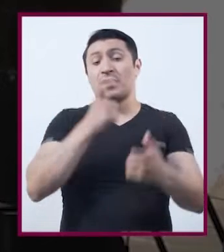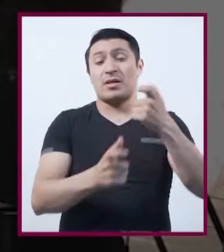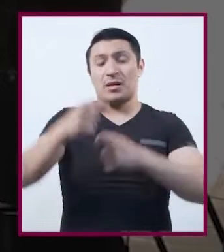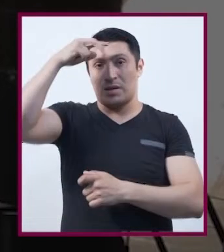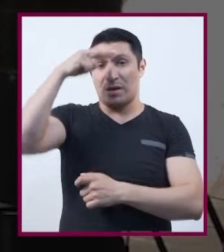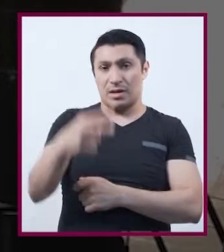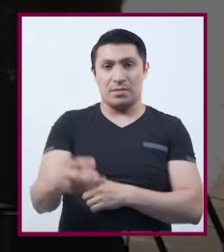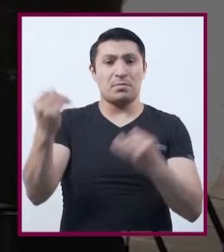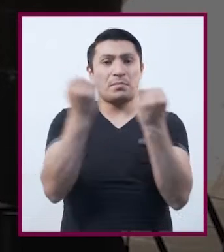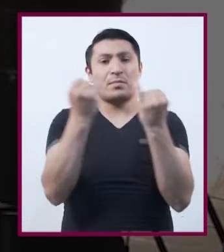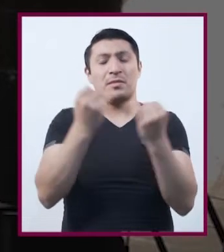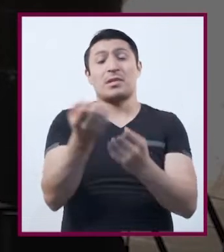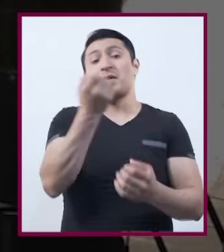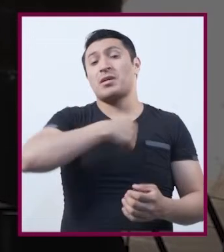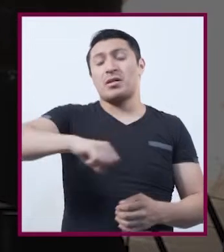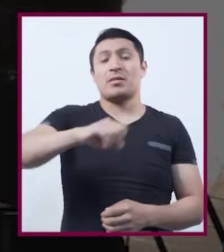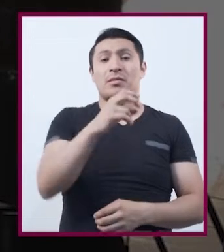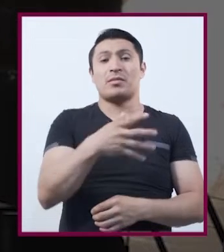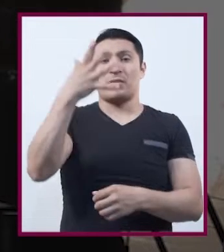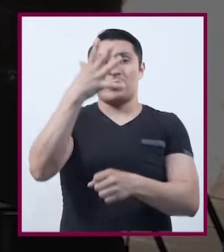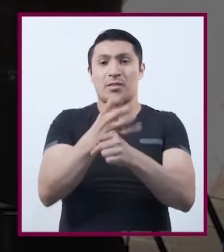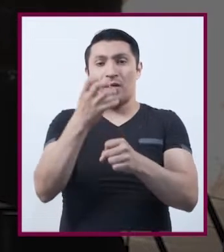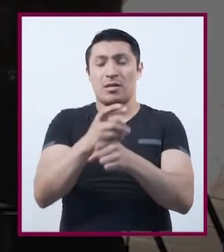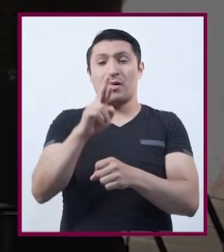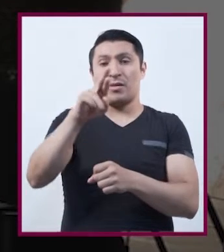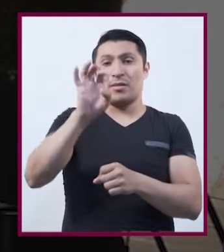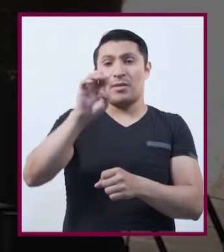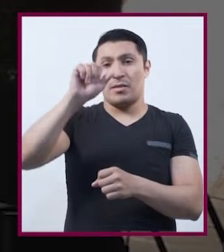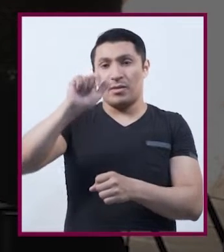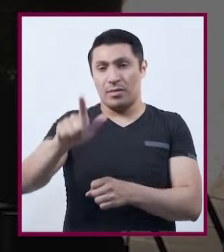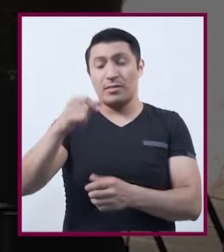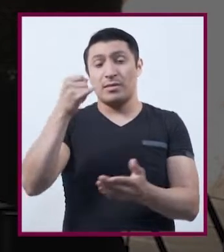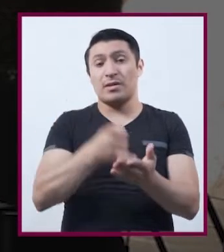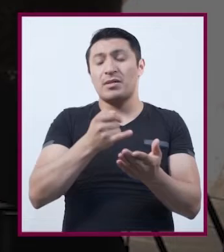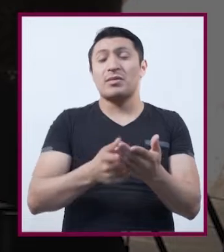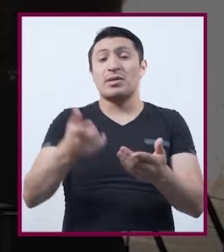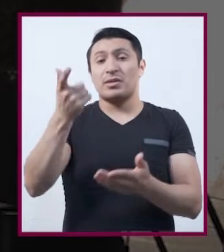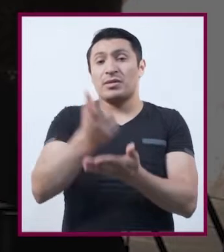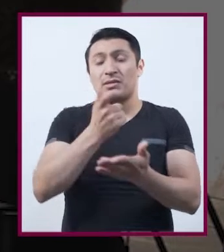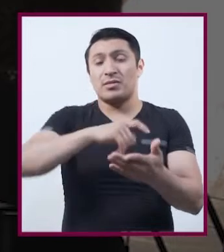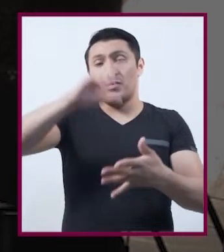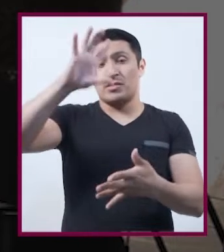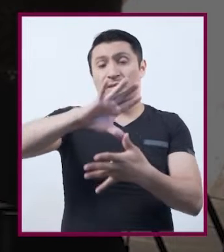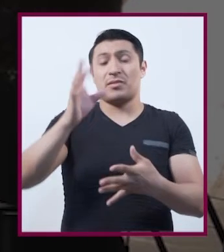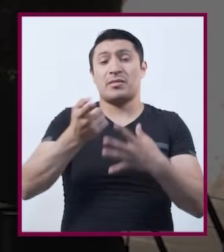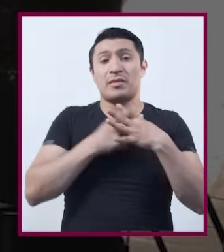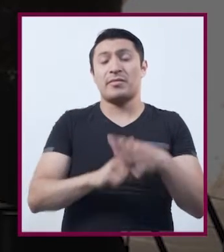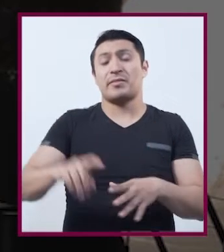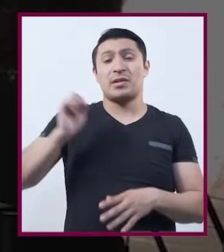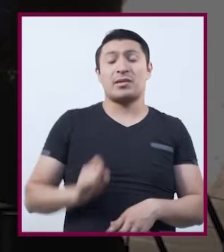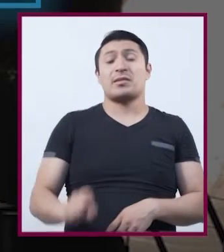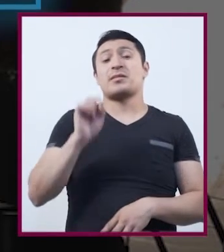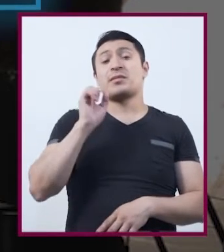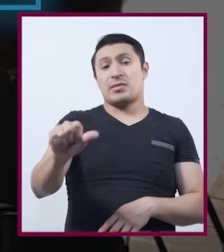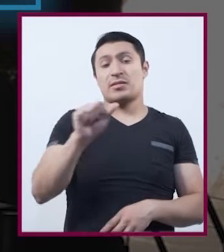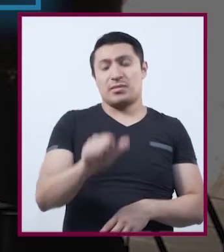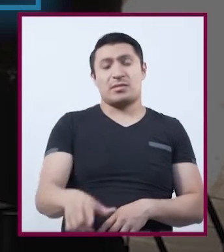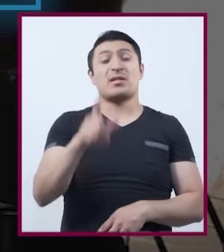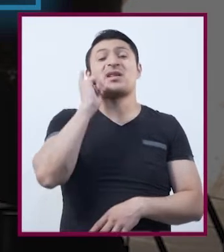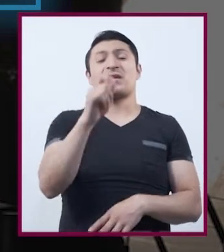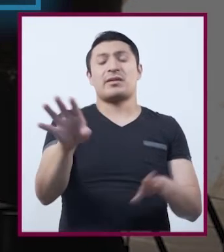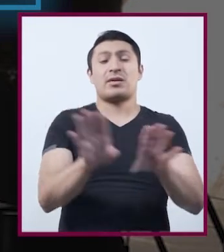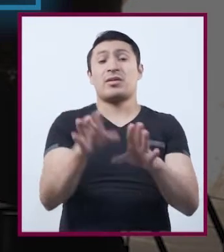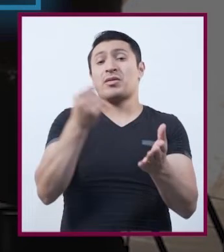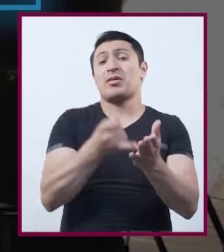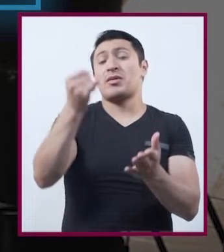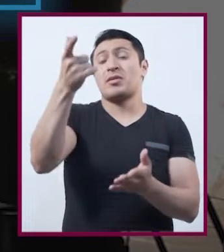Este impuesto se registraba en la Casa de Moneda de México, al igual que el famoso quinto real. Este impuesto, cobrado en América desde